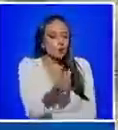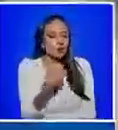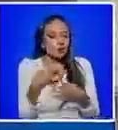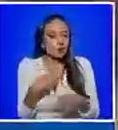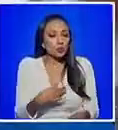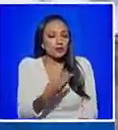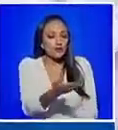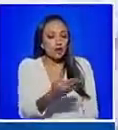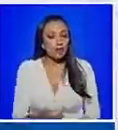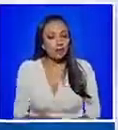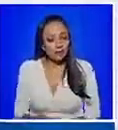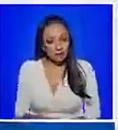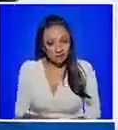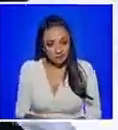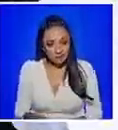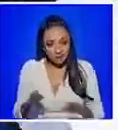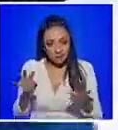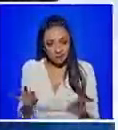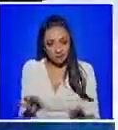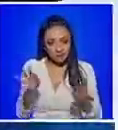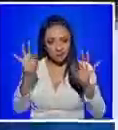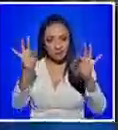por ejemplo? Vea, bonito este uniforme.